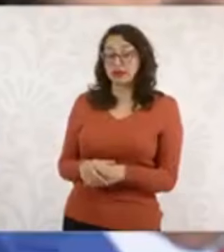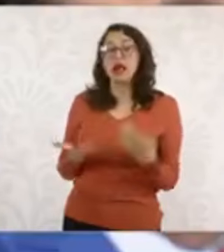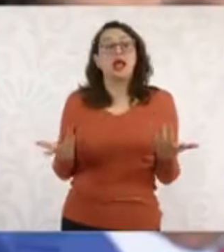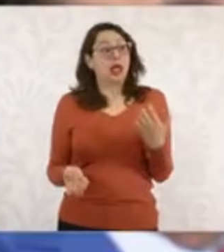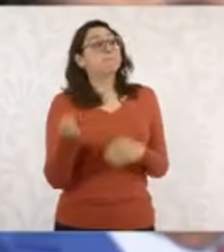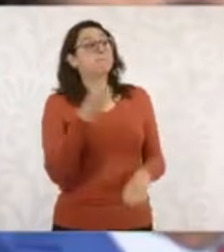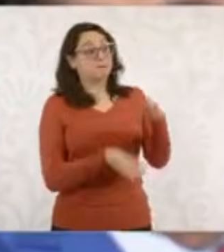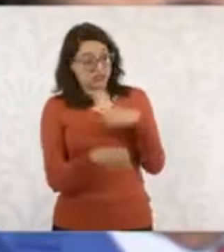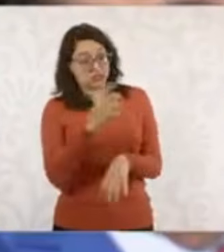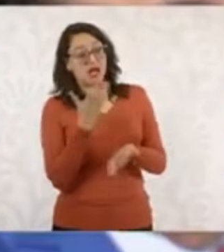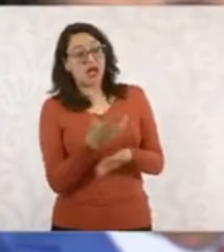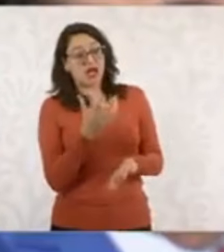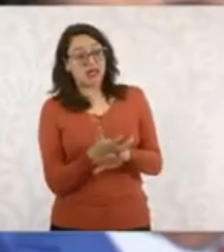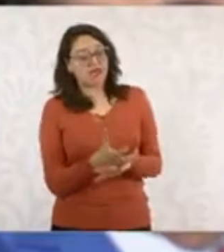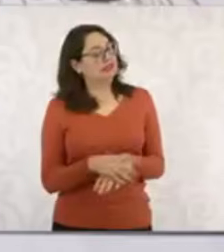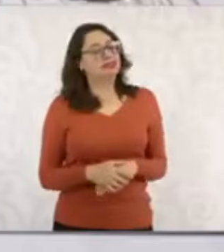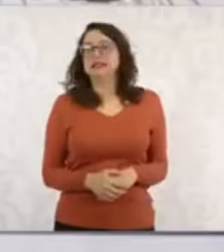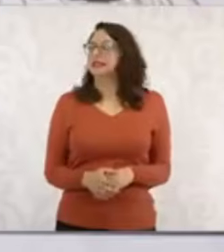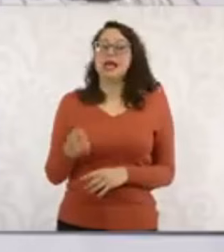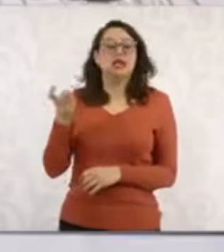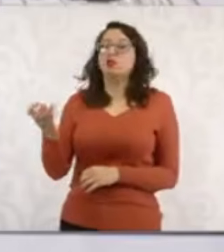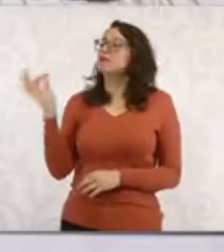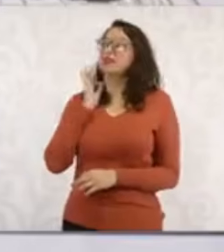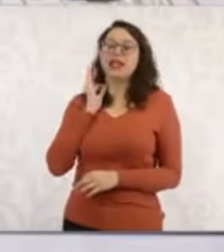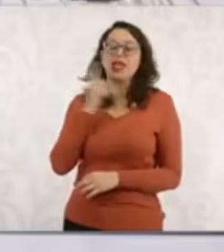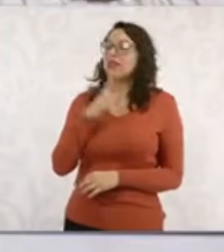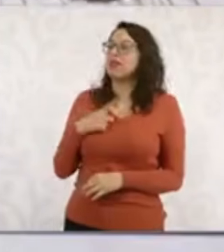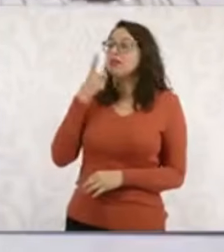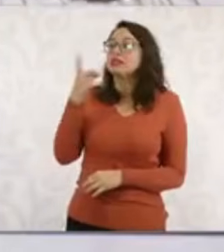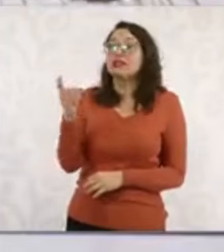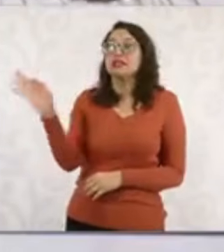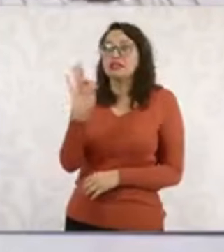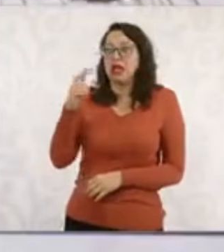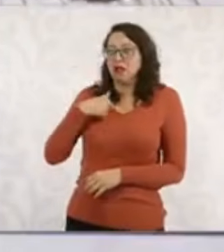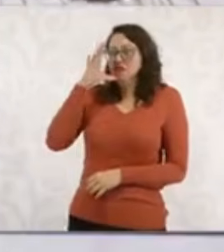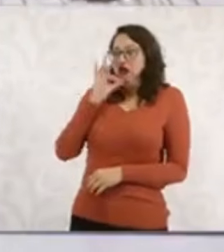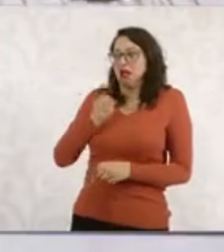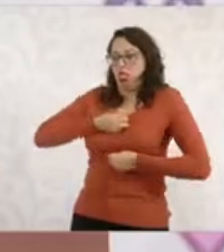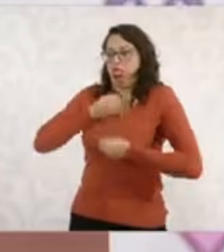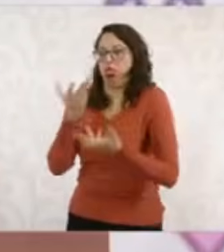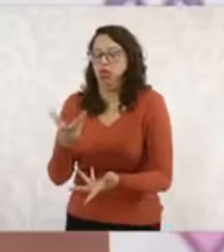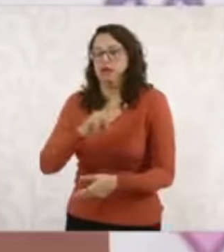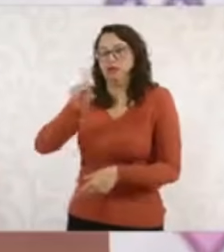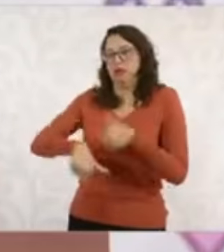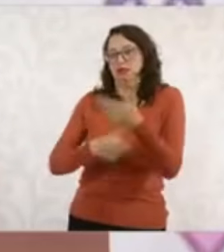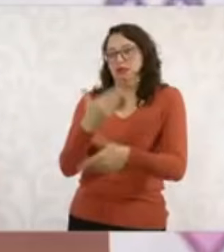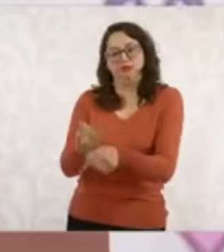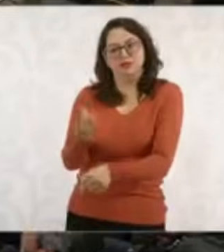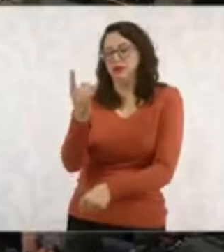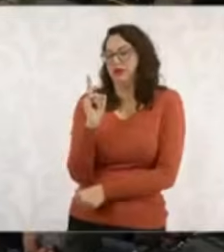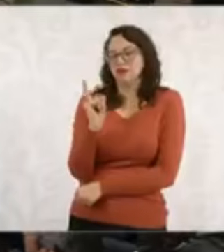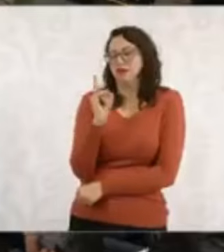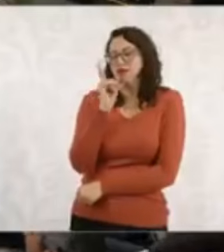empresarios norteamericanos que...? Yo creo que ya la Fiscalía, porque no vaya yo a cometer algún error en la investigación. Bueno,